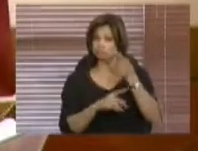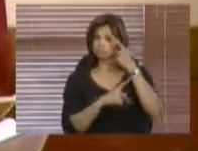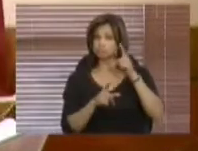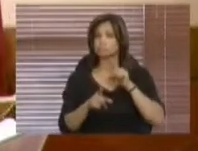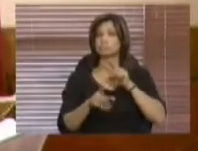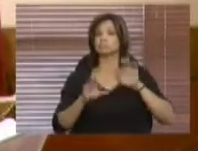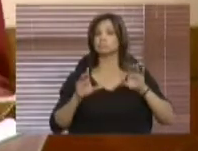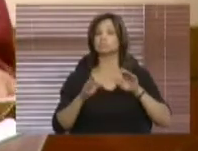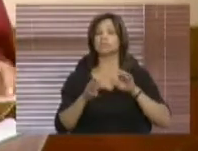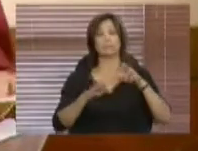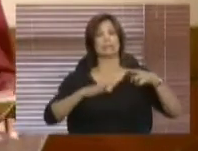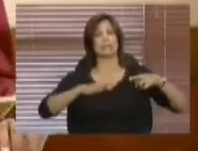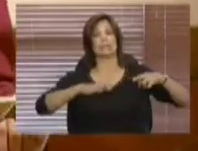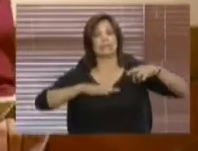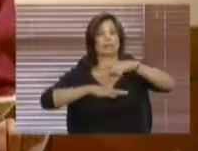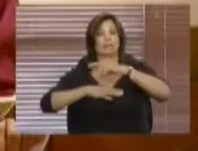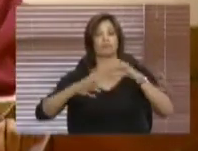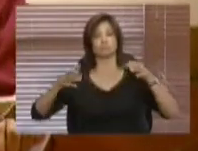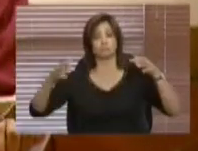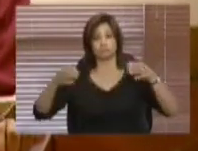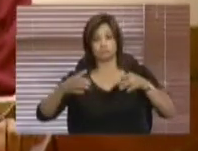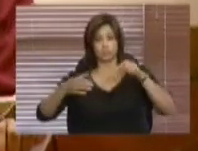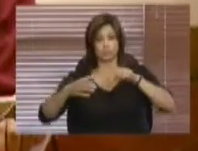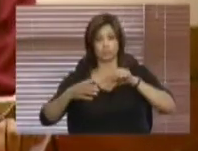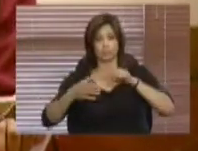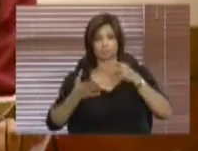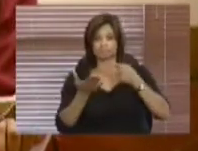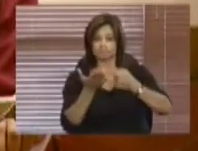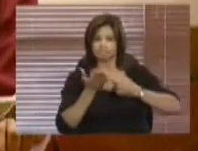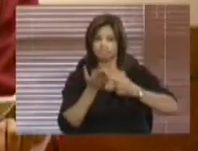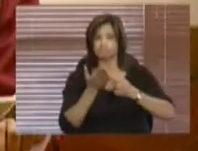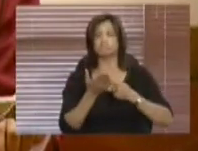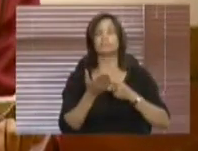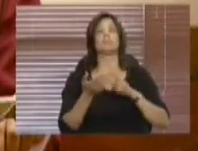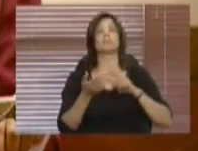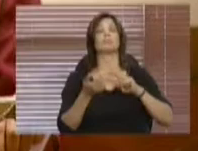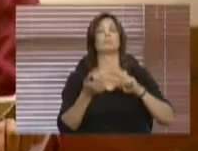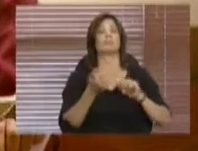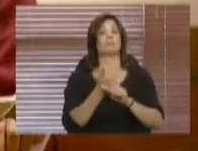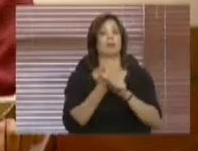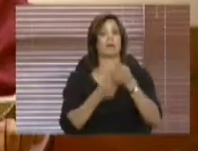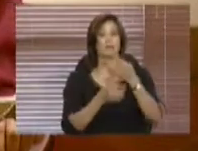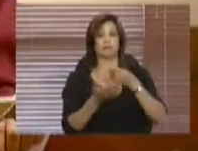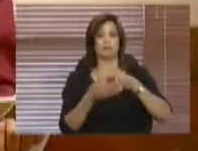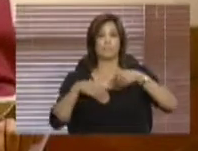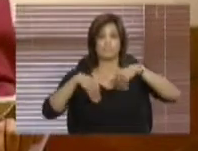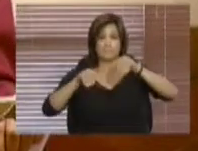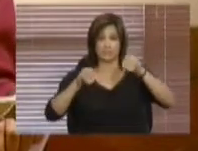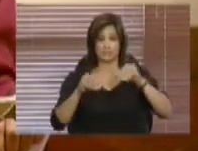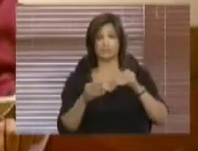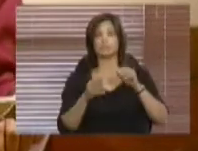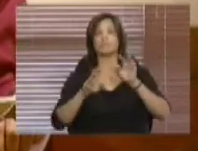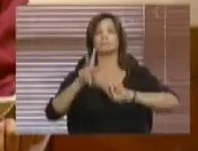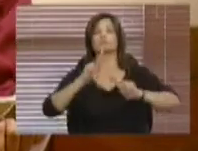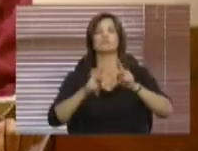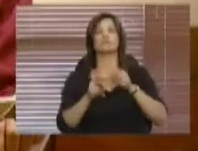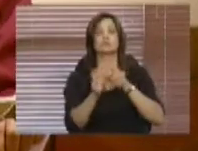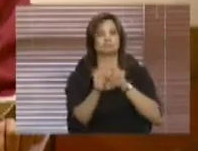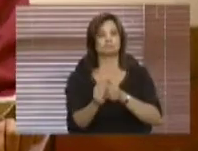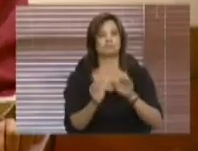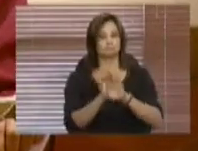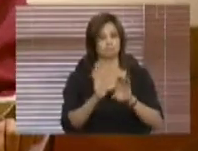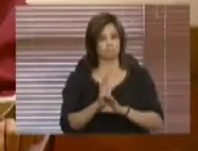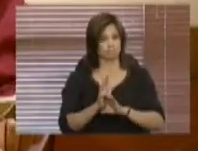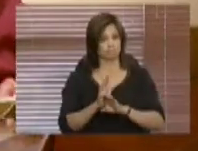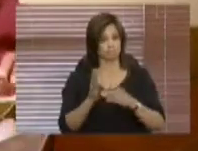marco de acción regional para el abordaje integral del delito de trata de personas era conforme a la